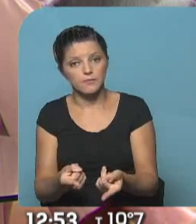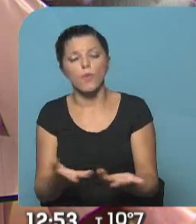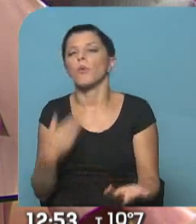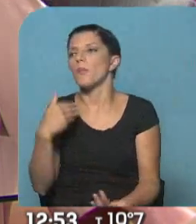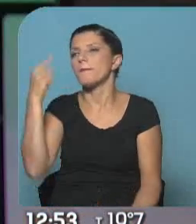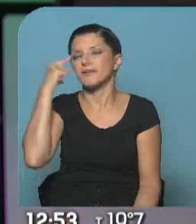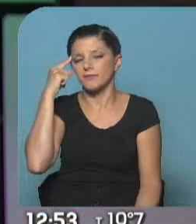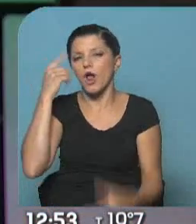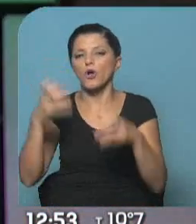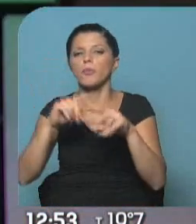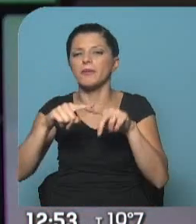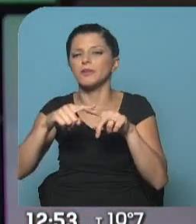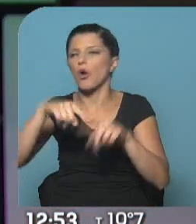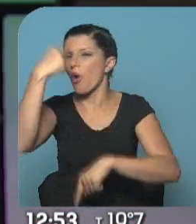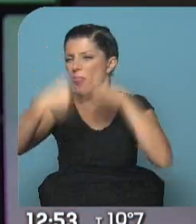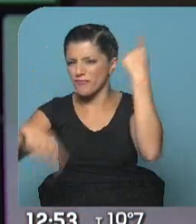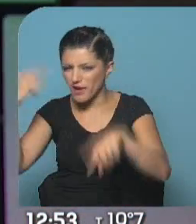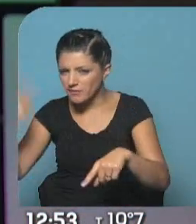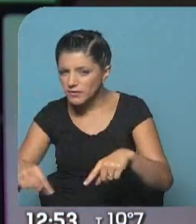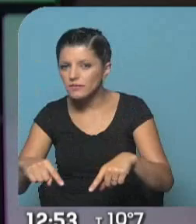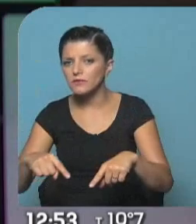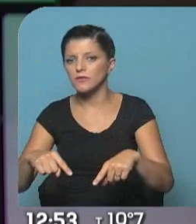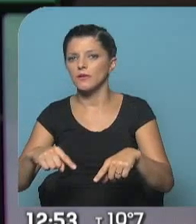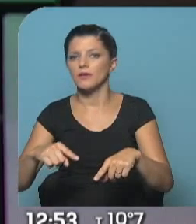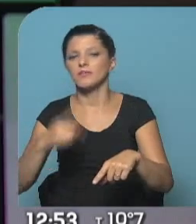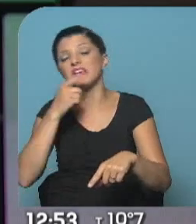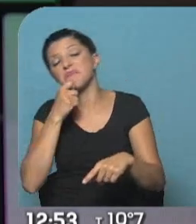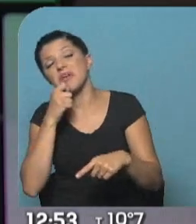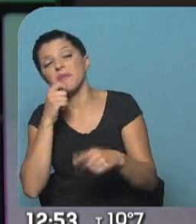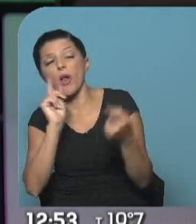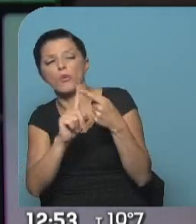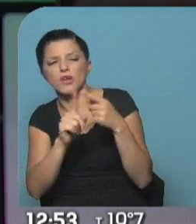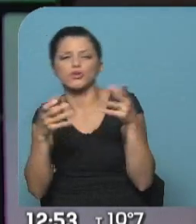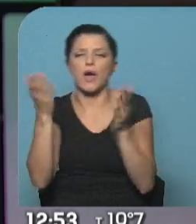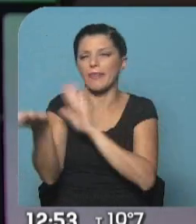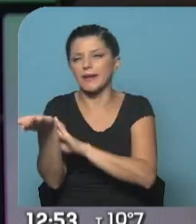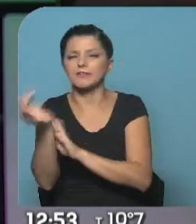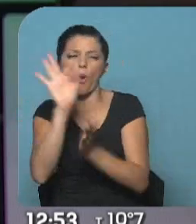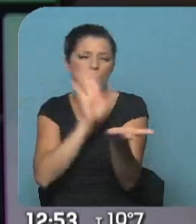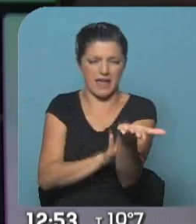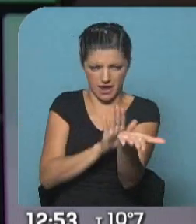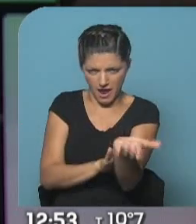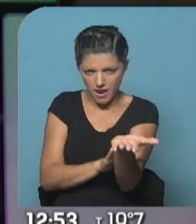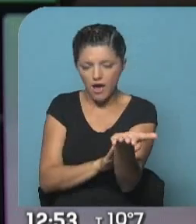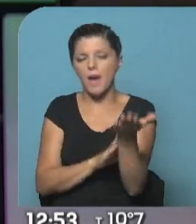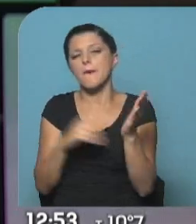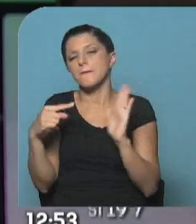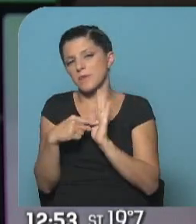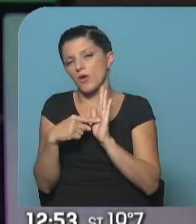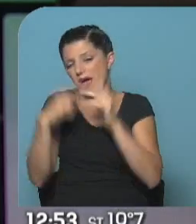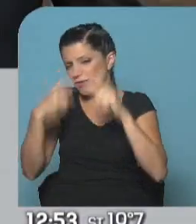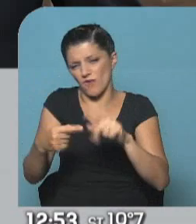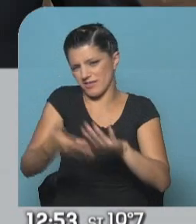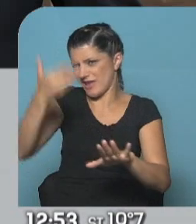fuerzas políticas más cerca en el espacio de la izquierda o en el espacio de la derecha, pero eso ya no tiene la nitidez que tenía en